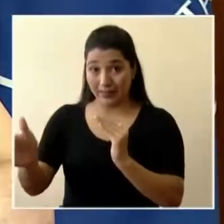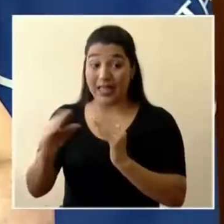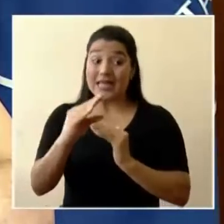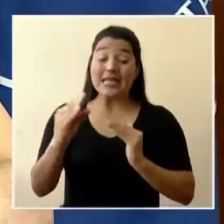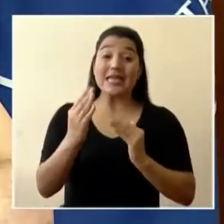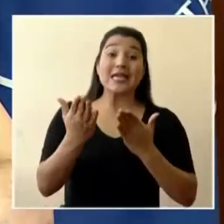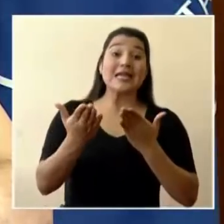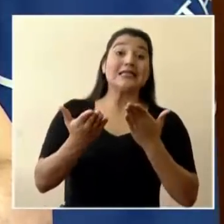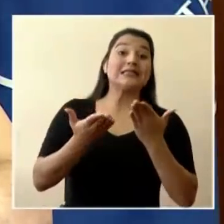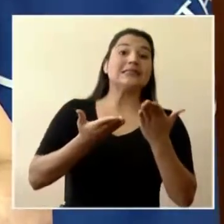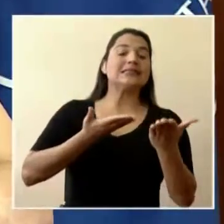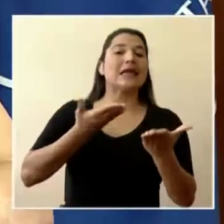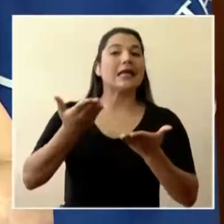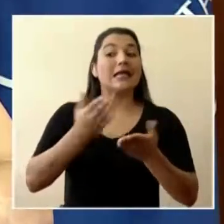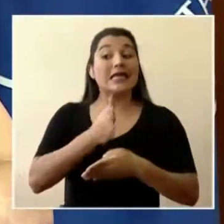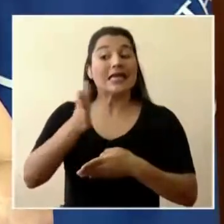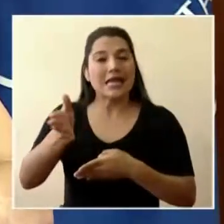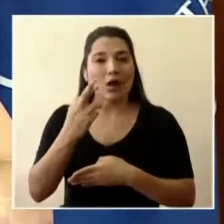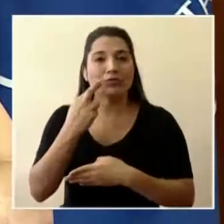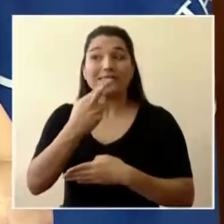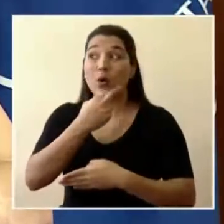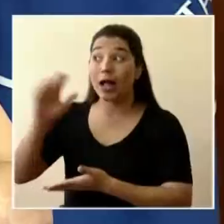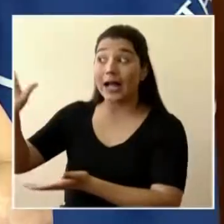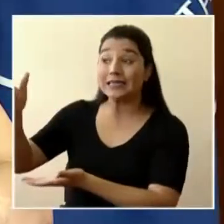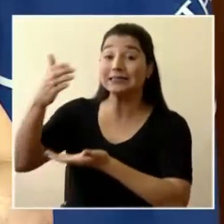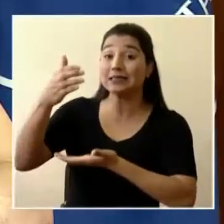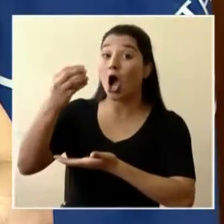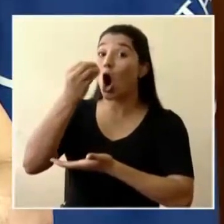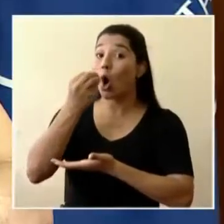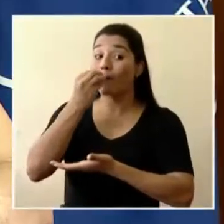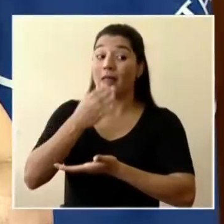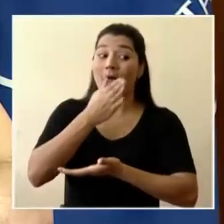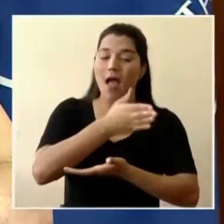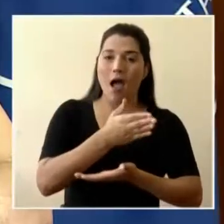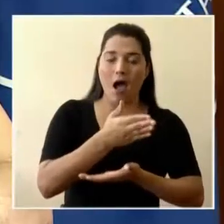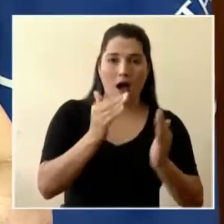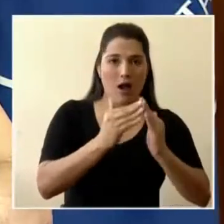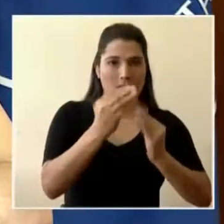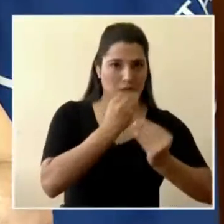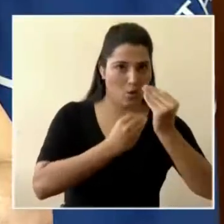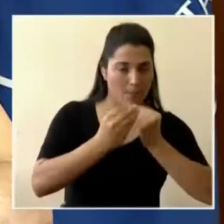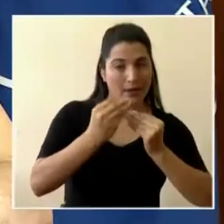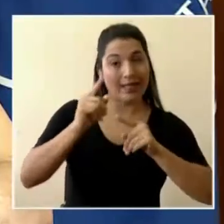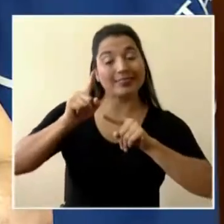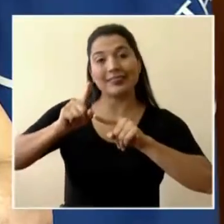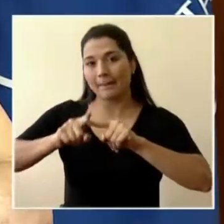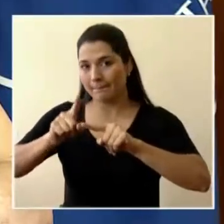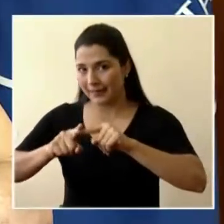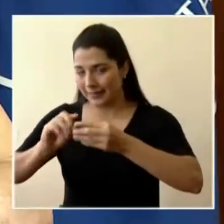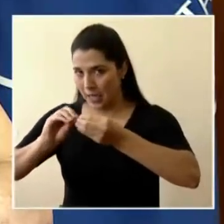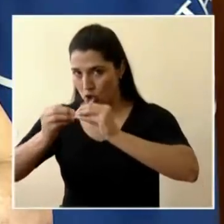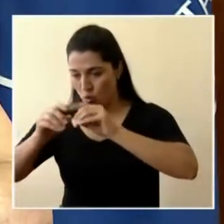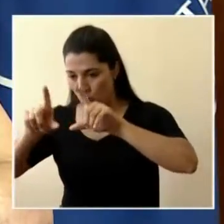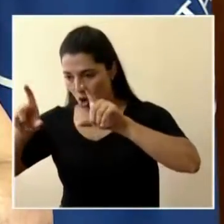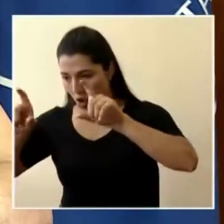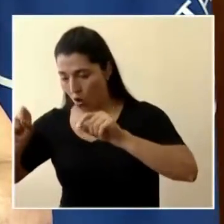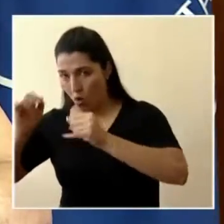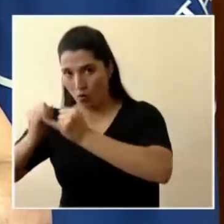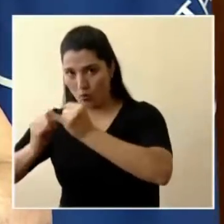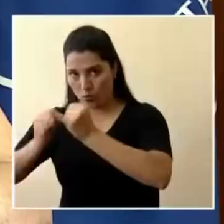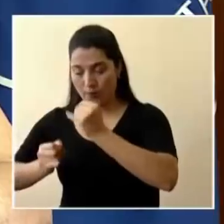restricción vehicular. Con respecto, recordemos que vamos a seguir con el plan básico